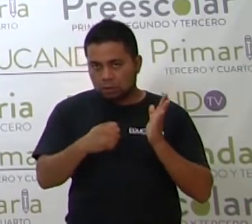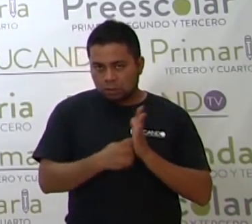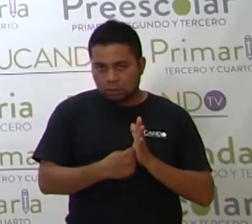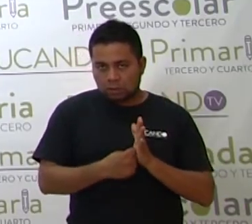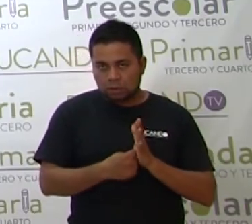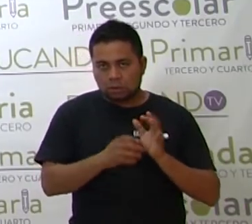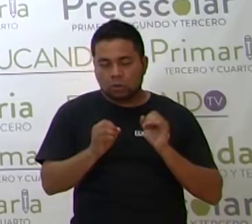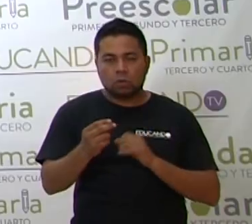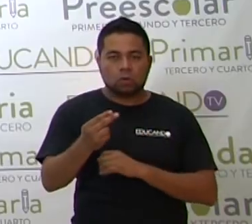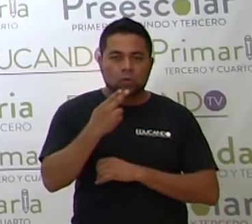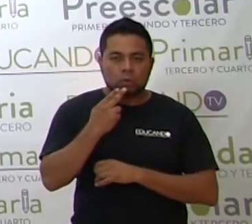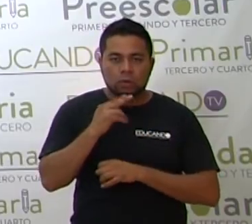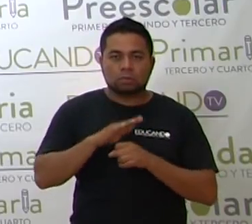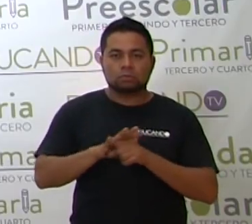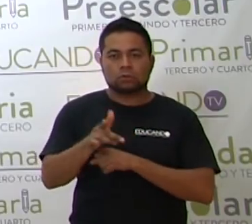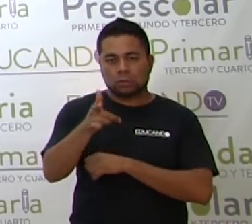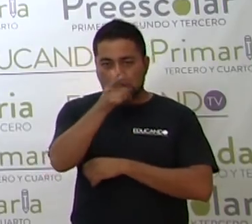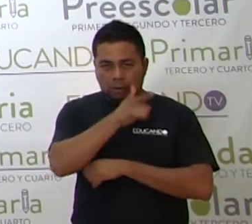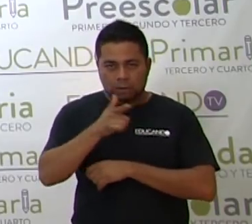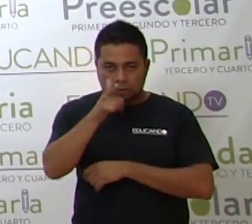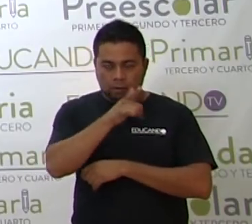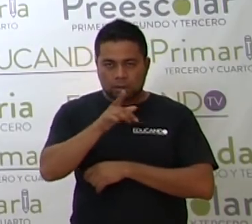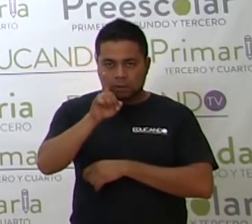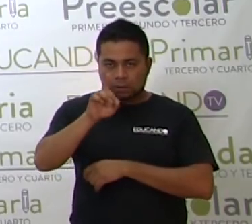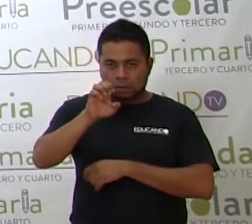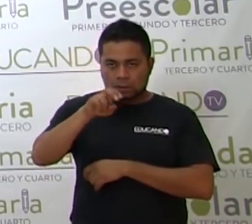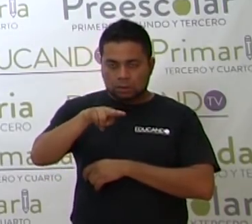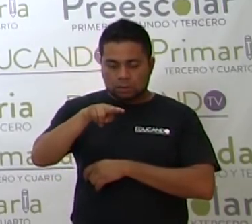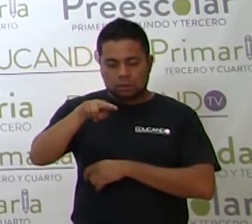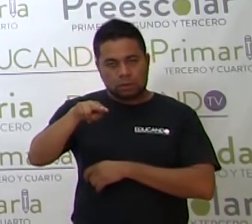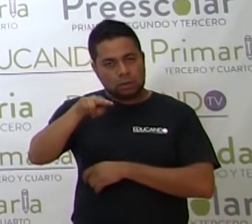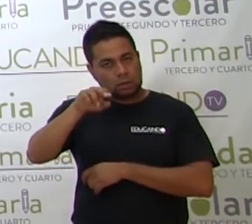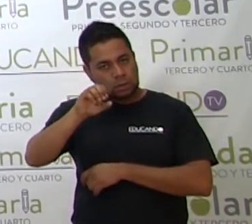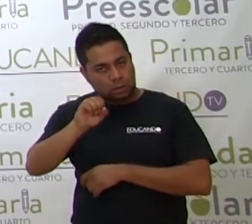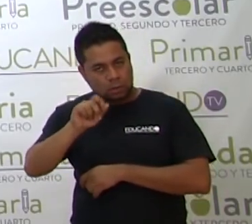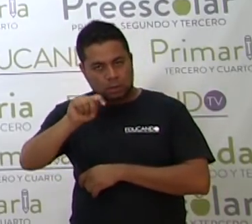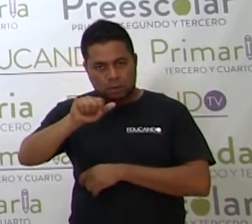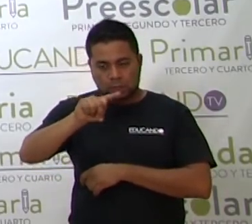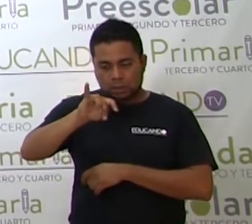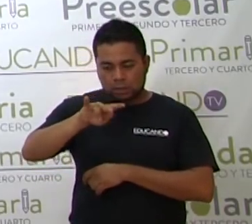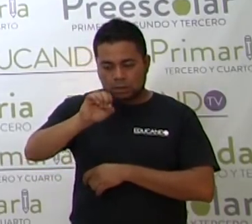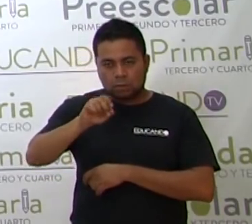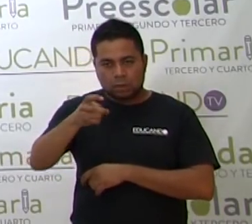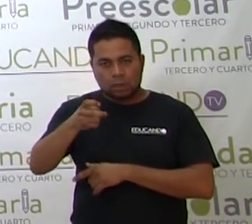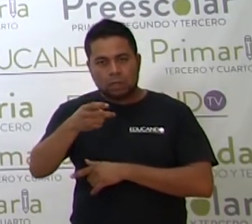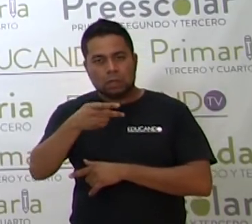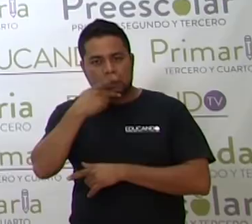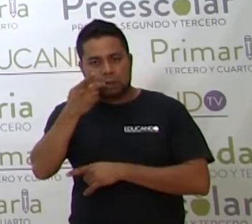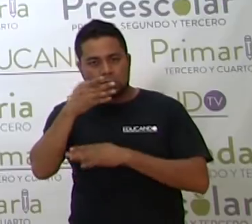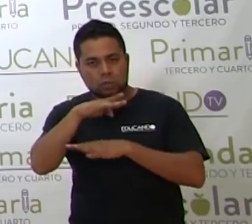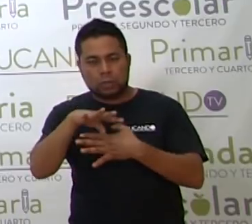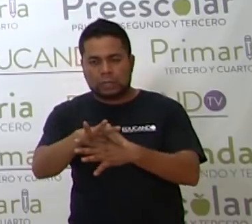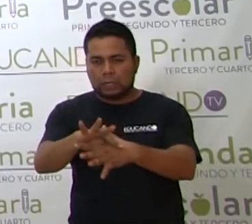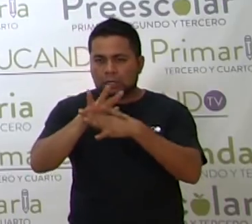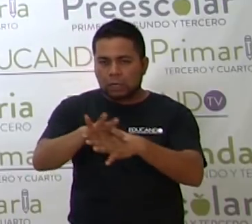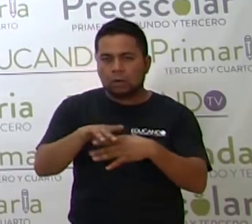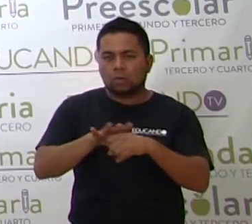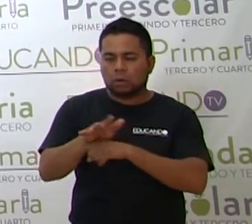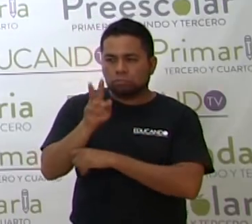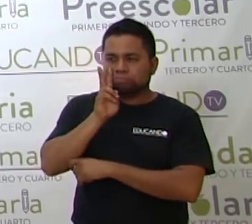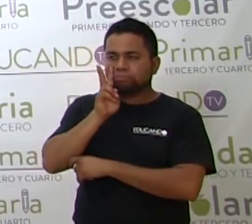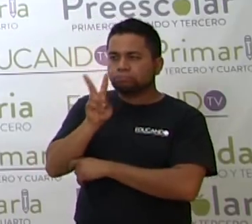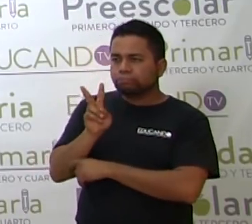y utilizamos el lenguaje denotativo, estamos hablando de lo que es la realidad, de lo que estamos